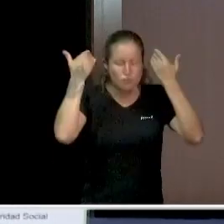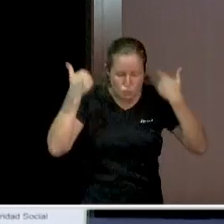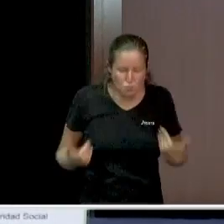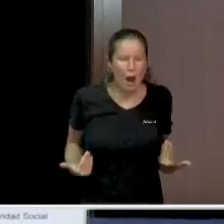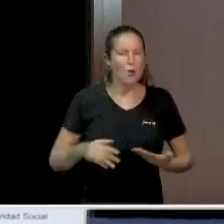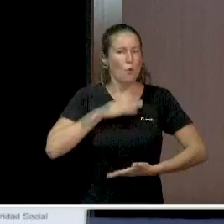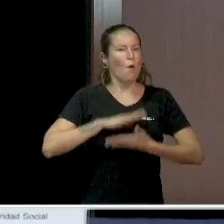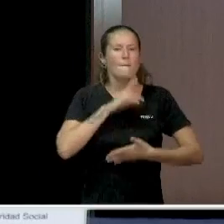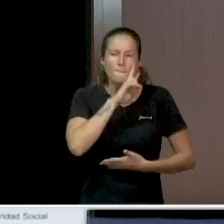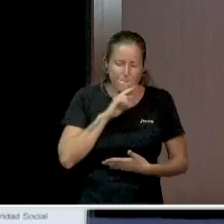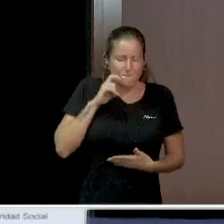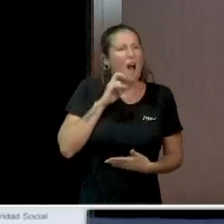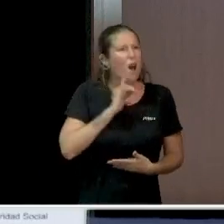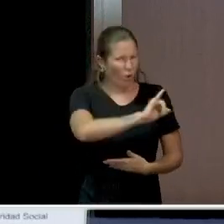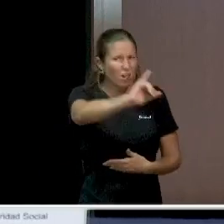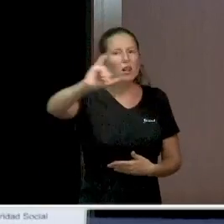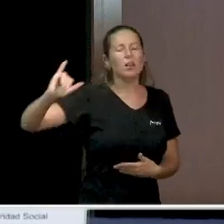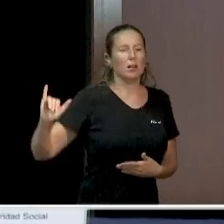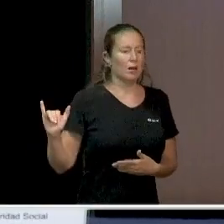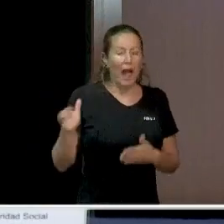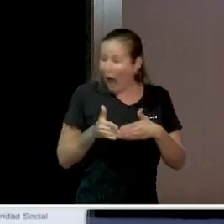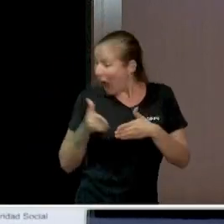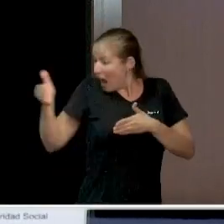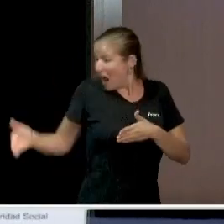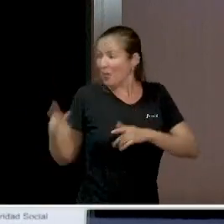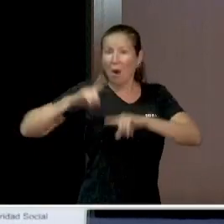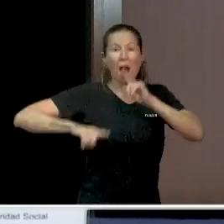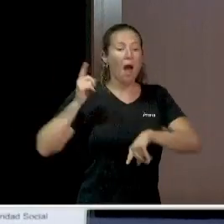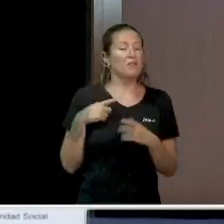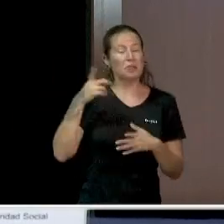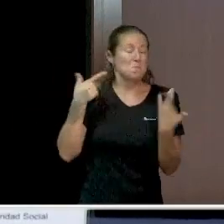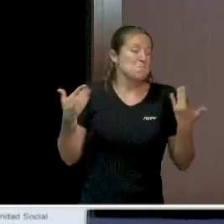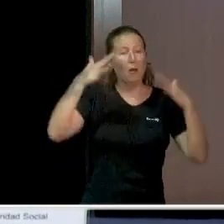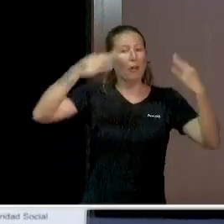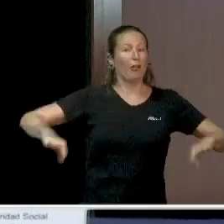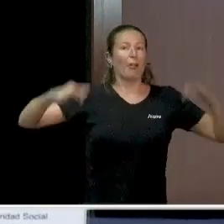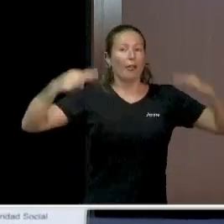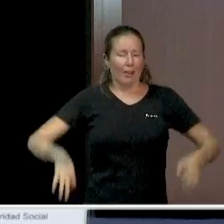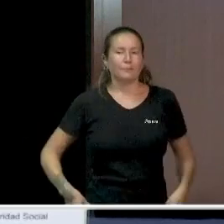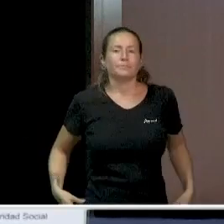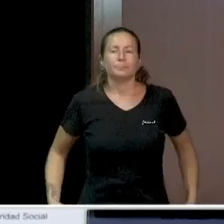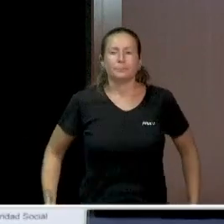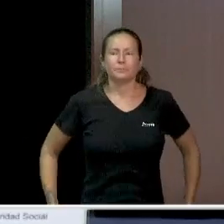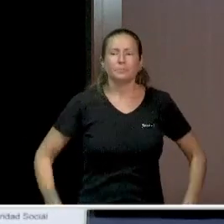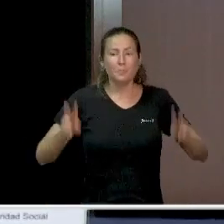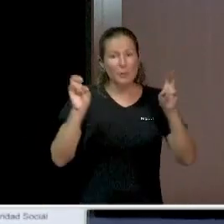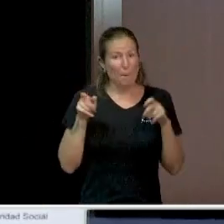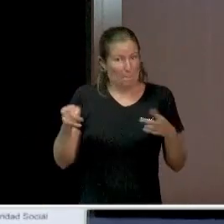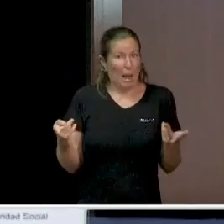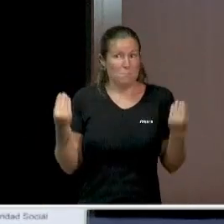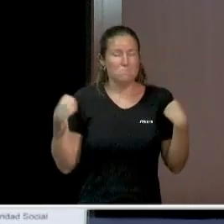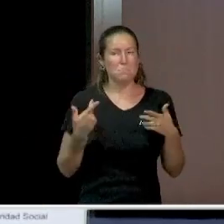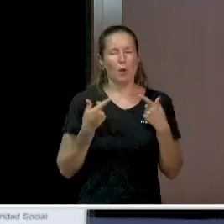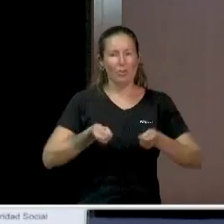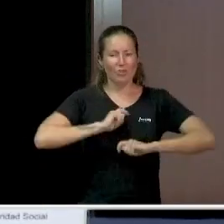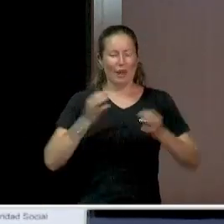capital humano que tenemos al lado y que no siempre sabemos ver. En este sentido, además de alegrarme